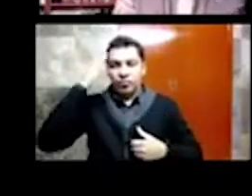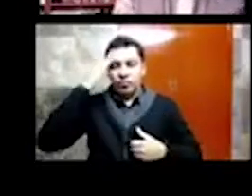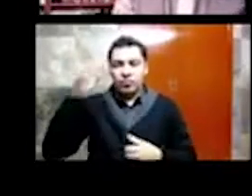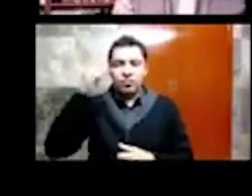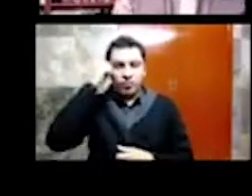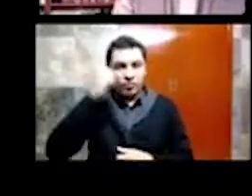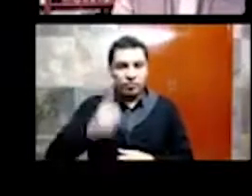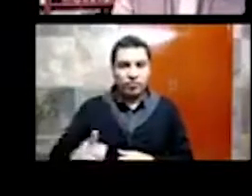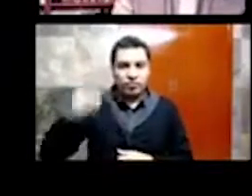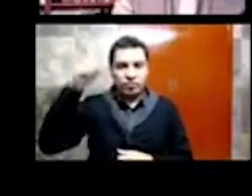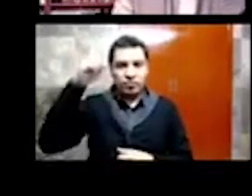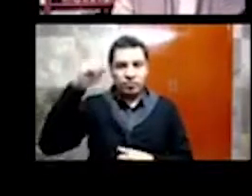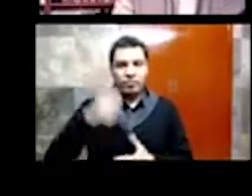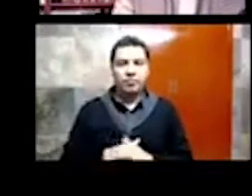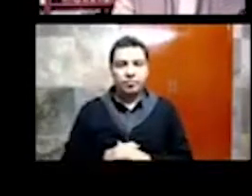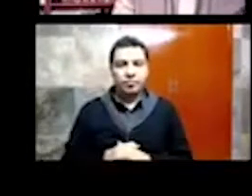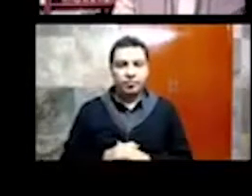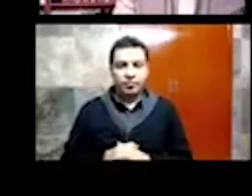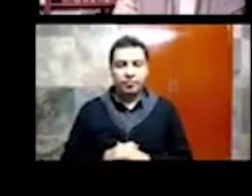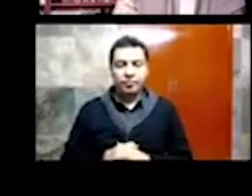El atributo de,